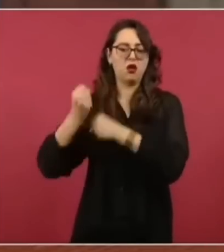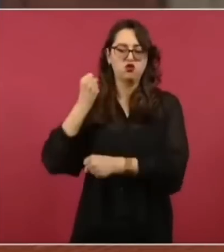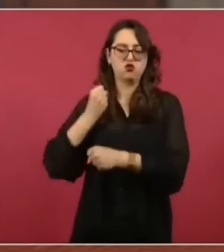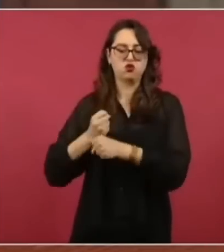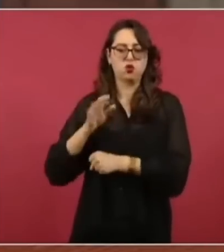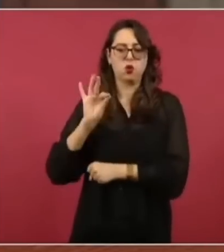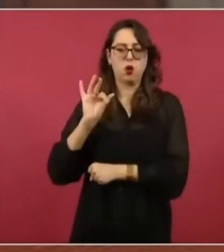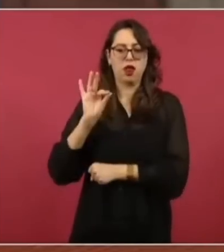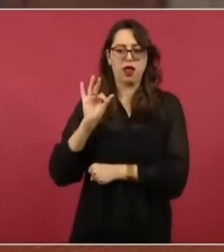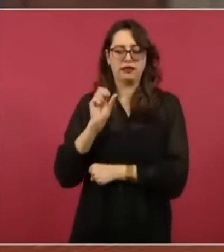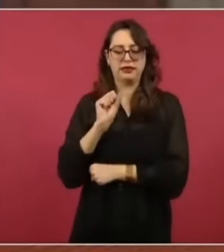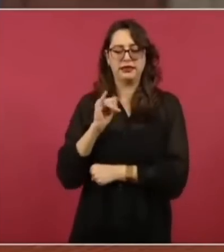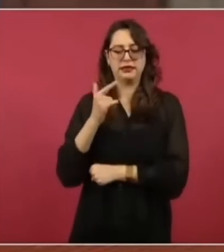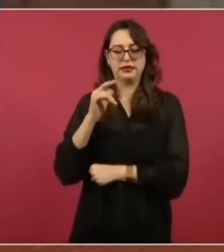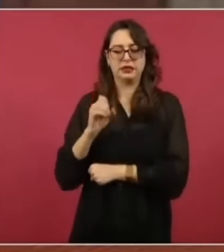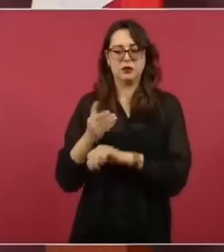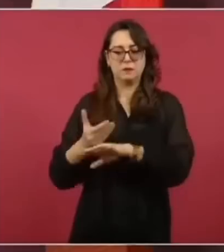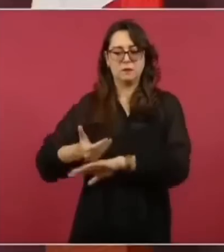siglo pasado,